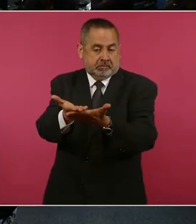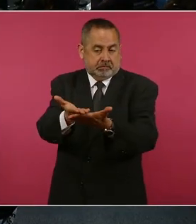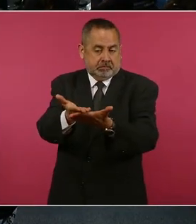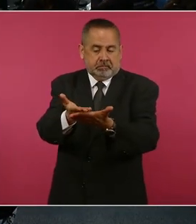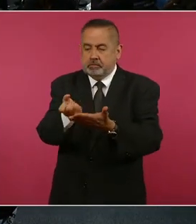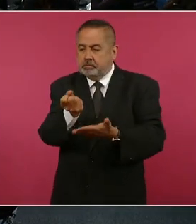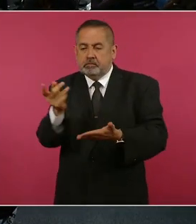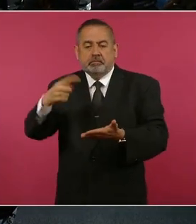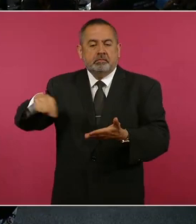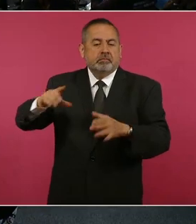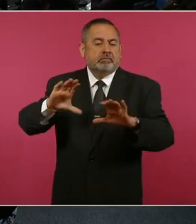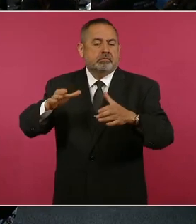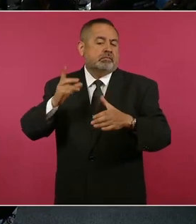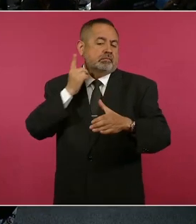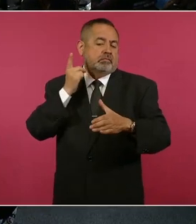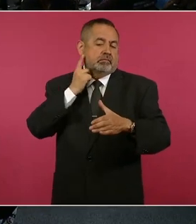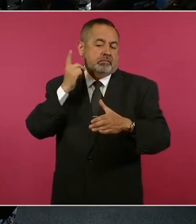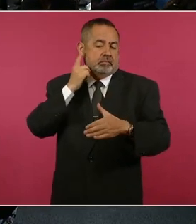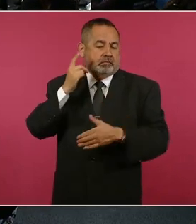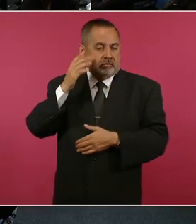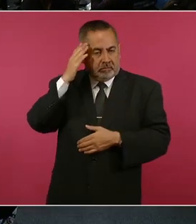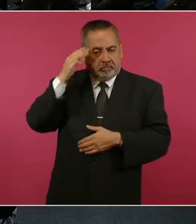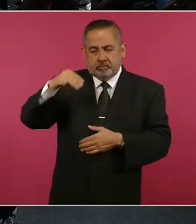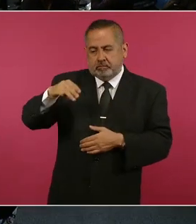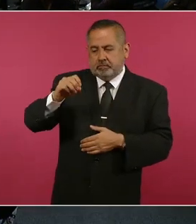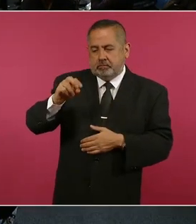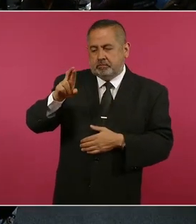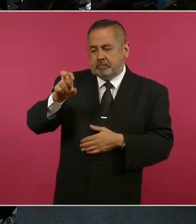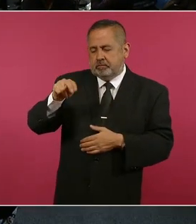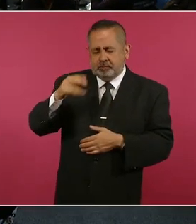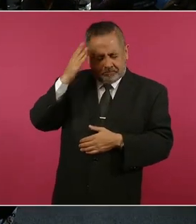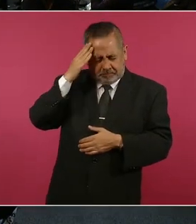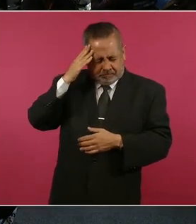los diputados de Morena, encabezados por